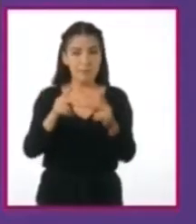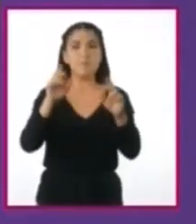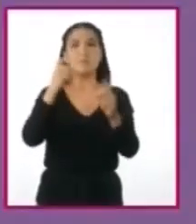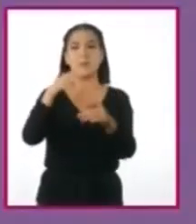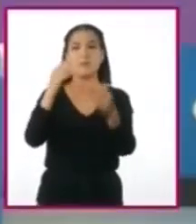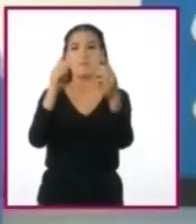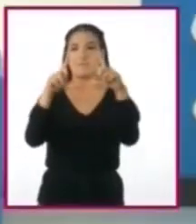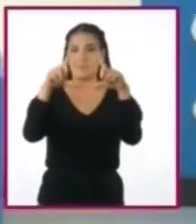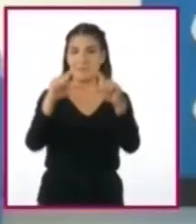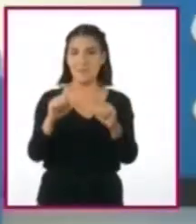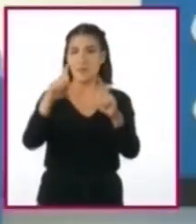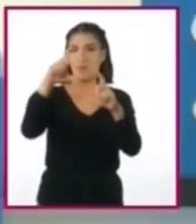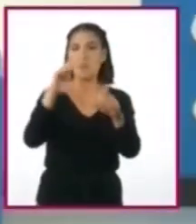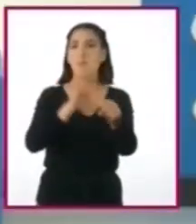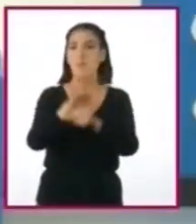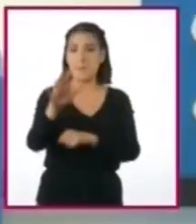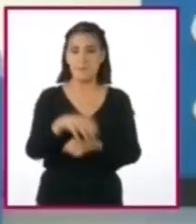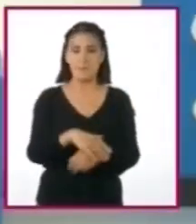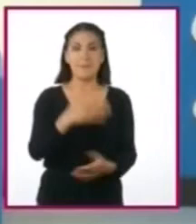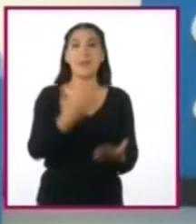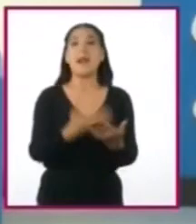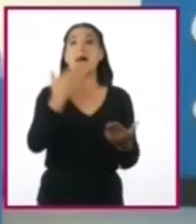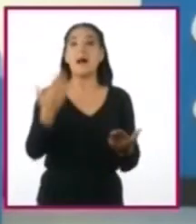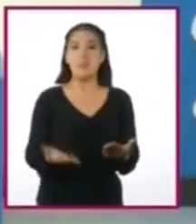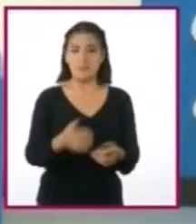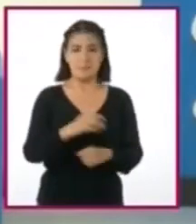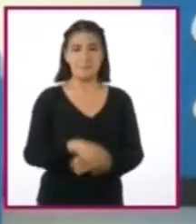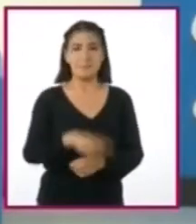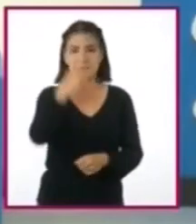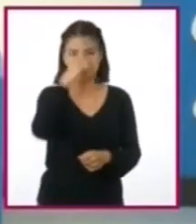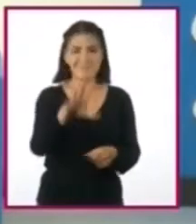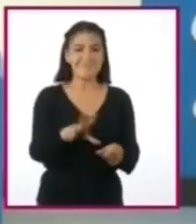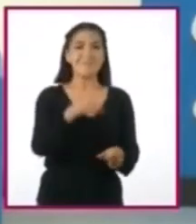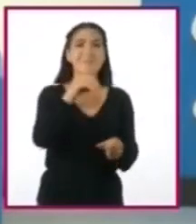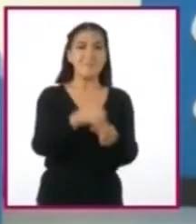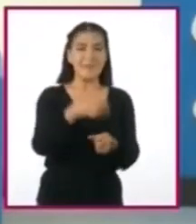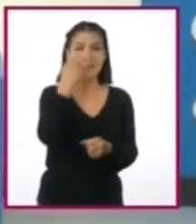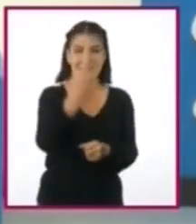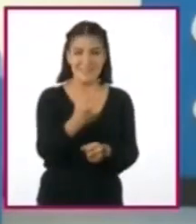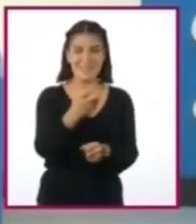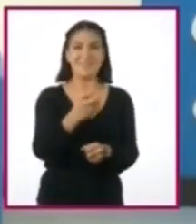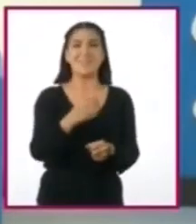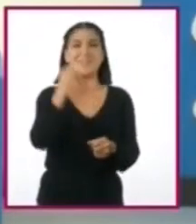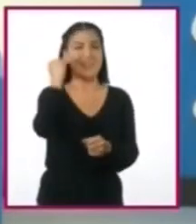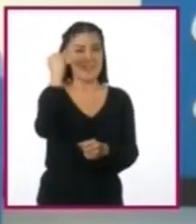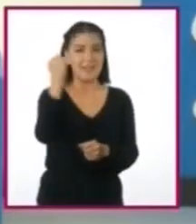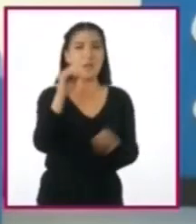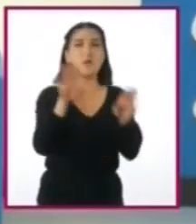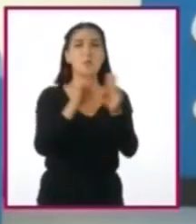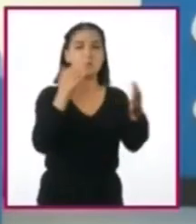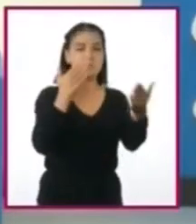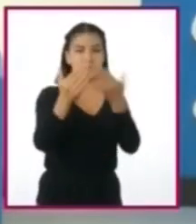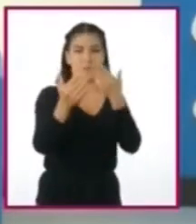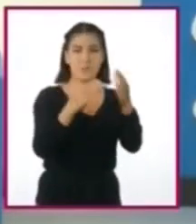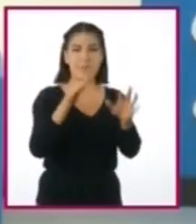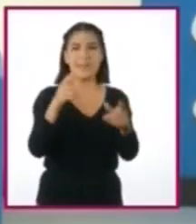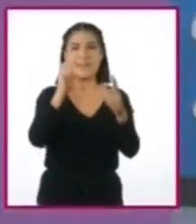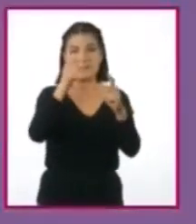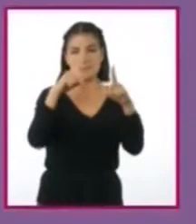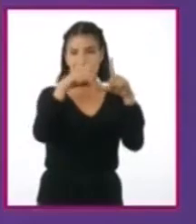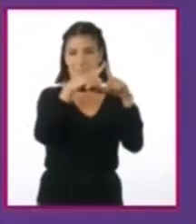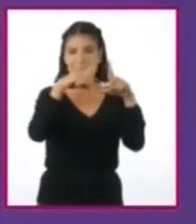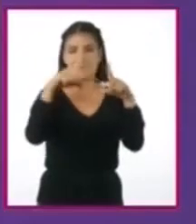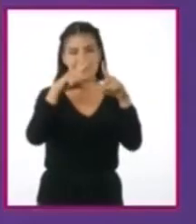proporcionales. Ahora, para completar esta idea, veamos uno de los criterios de semejanza de triángulos.